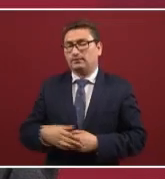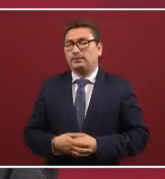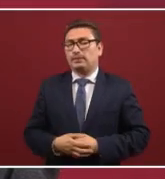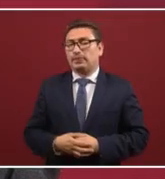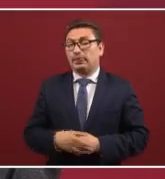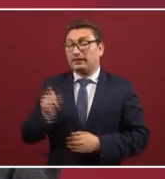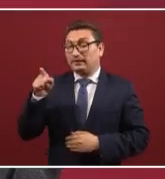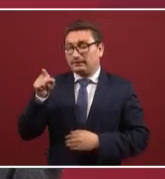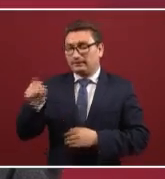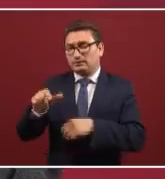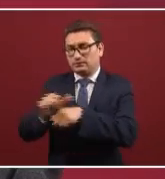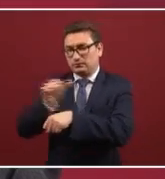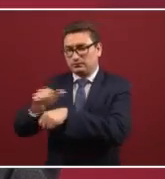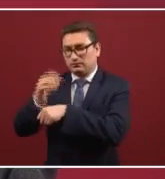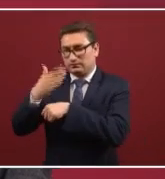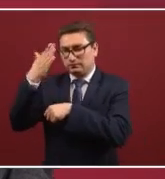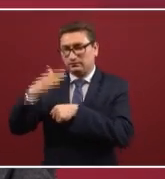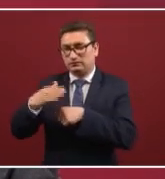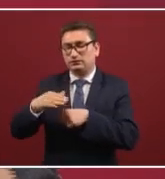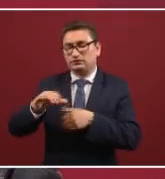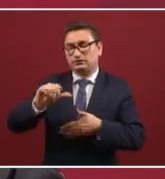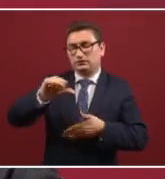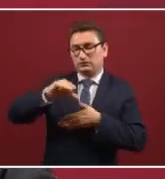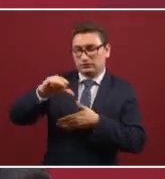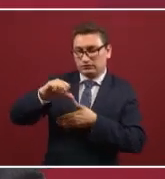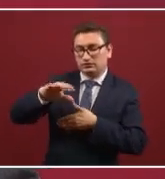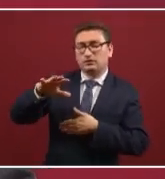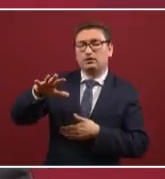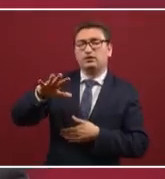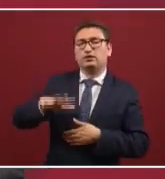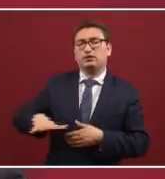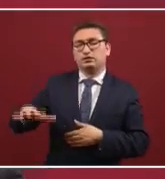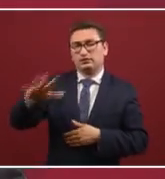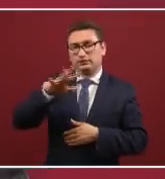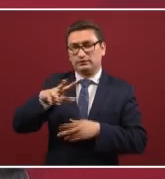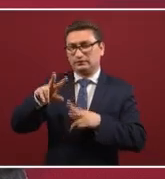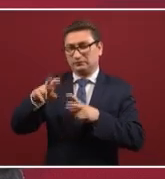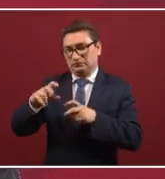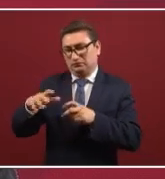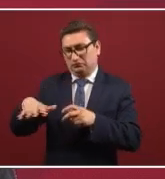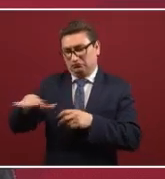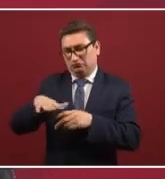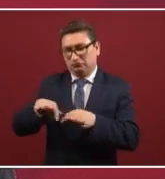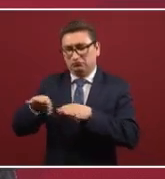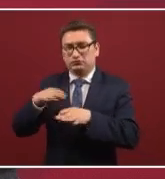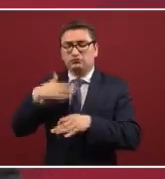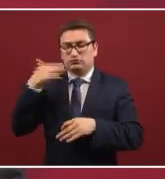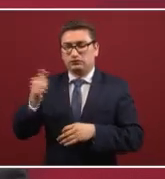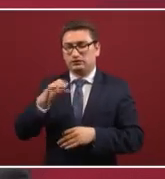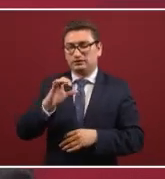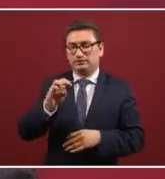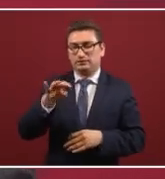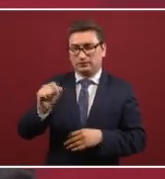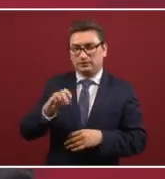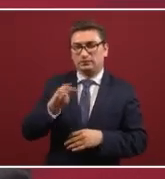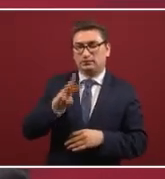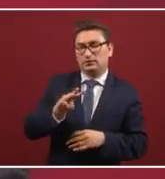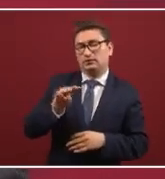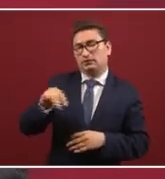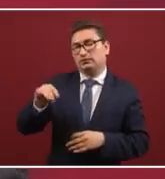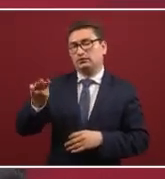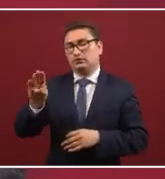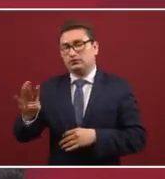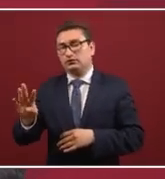la sección Latinoamérica de la Confederación Patronal en el caso alemán, estuvo Siemens, BMW, Audi,